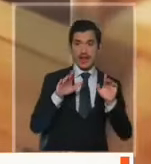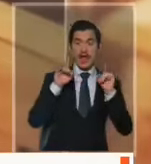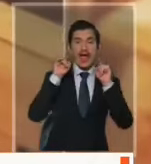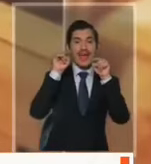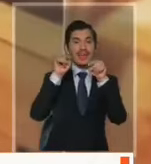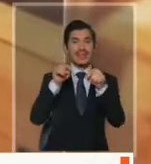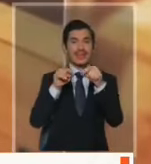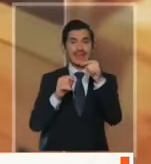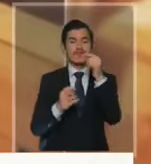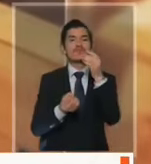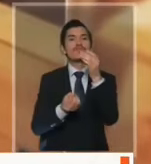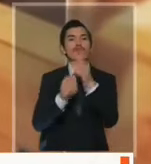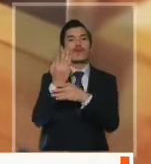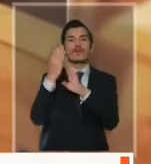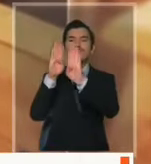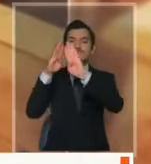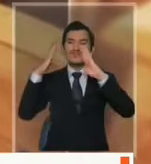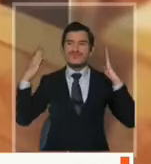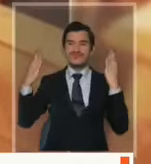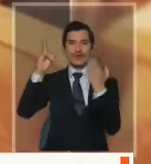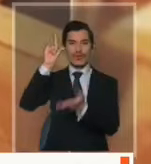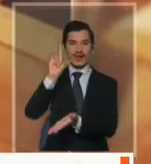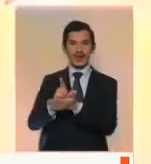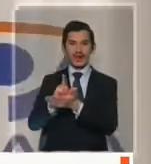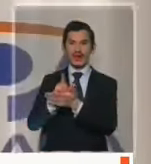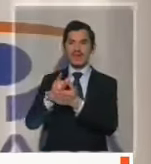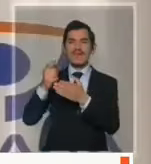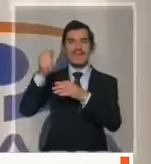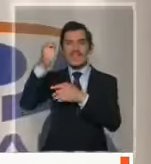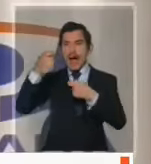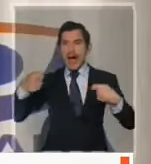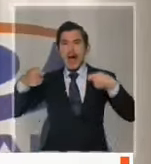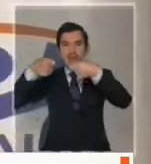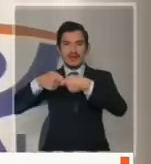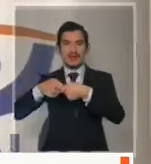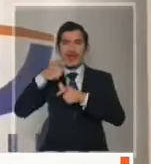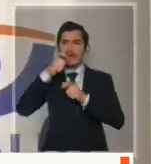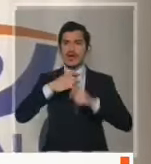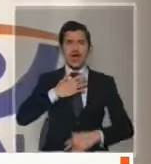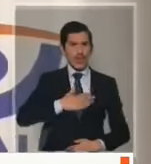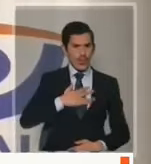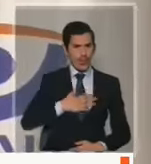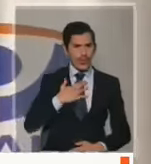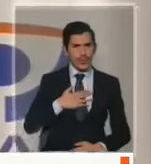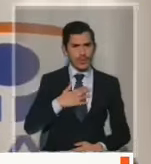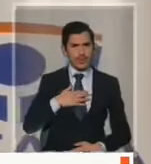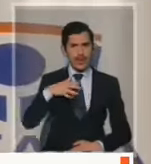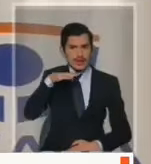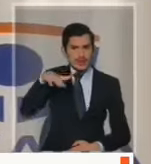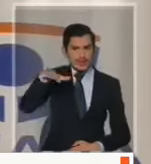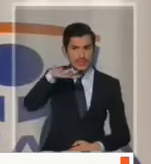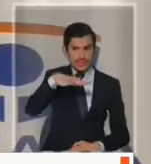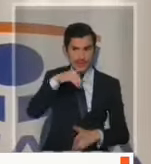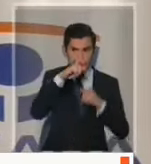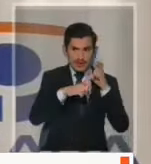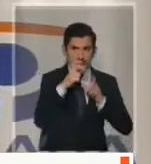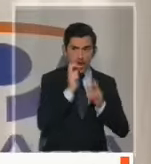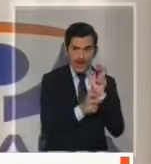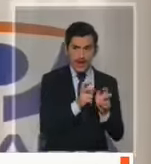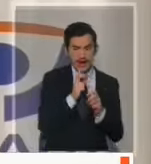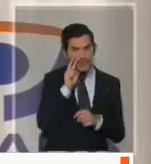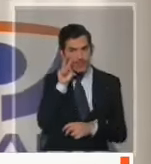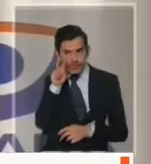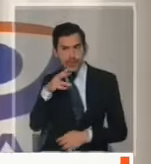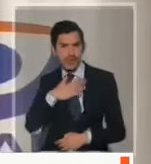el casino clandestino. Particularmente atractivo para los asaltantes en este tipo de acontecimientos eran las